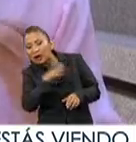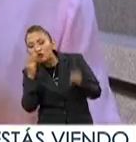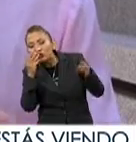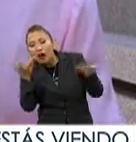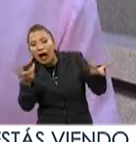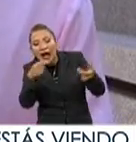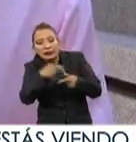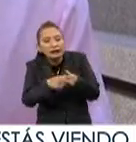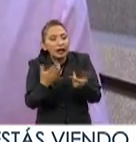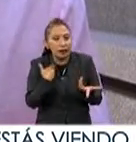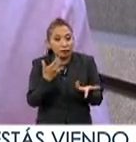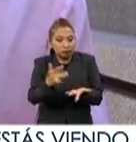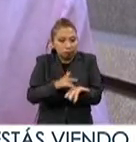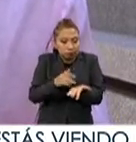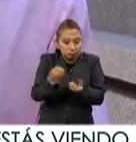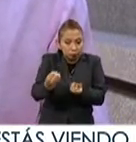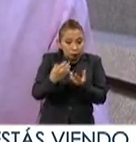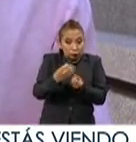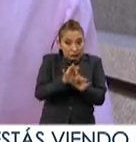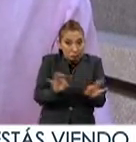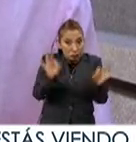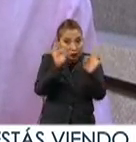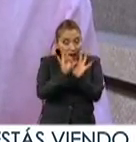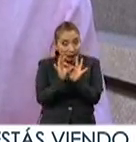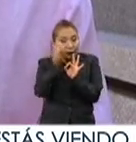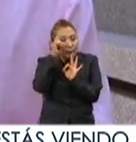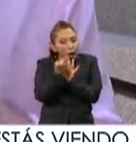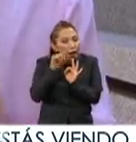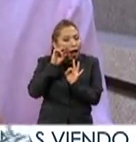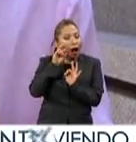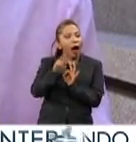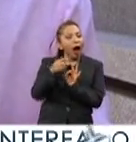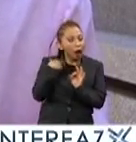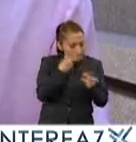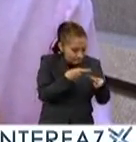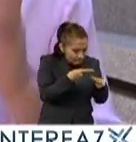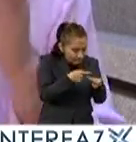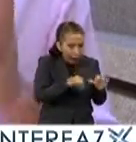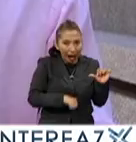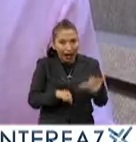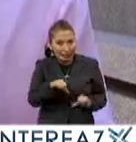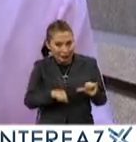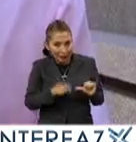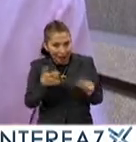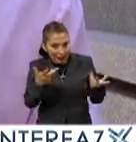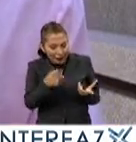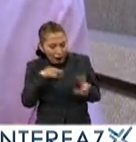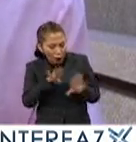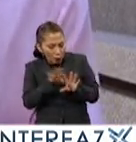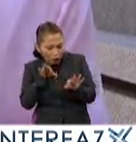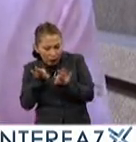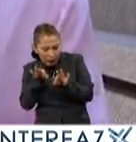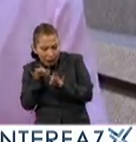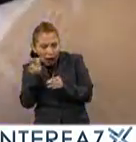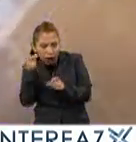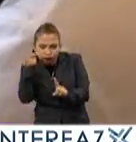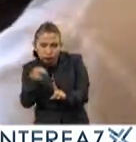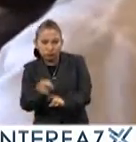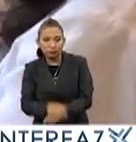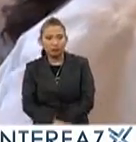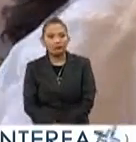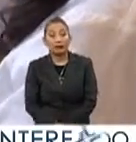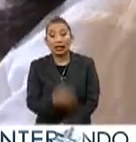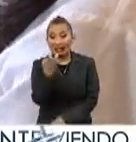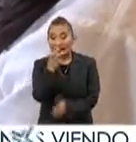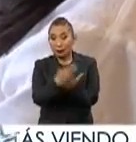ha sido un insumo muy significativo para poder desarrollar acciones, generar líneas de trabajo específicas.